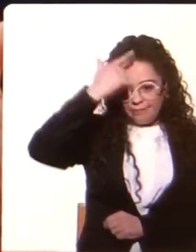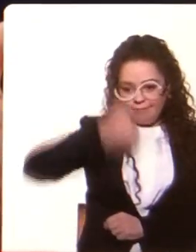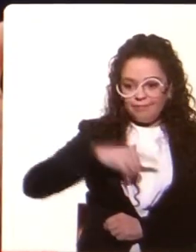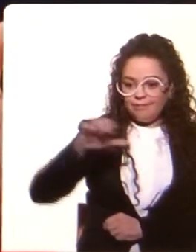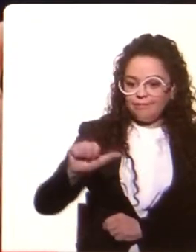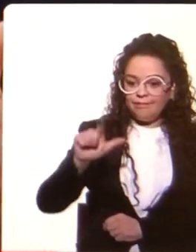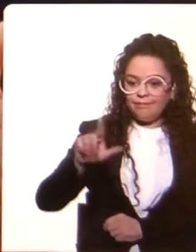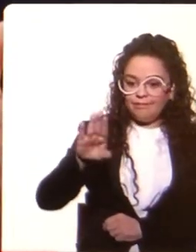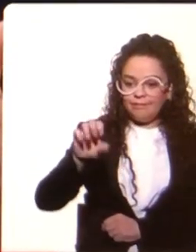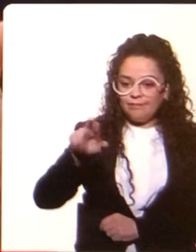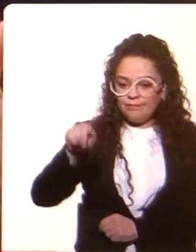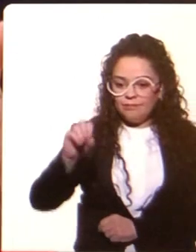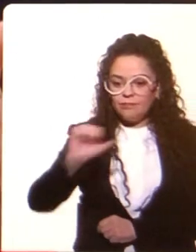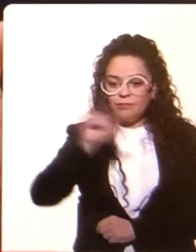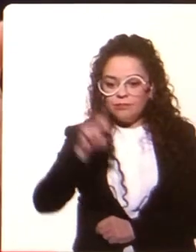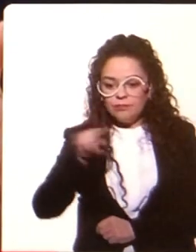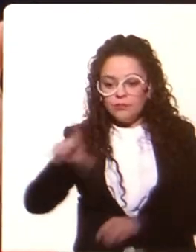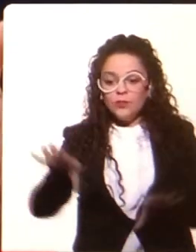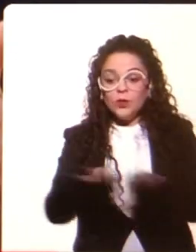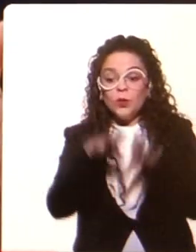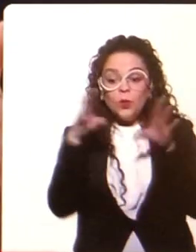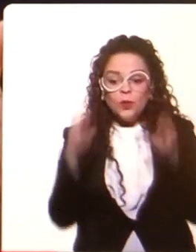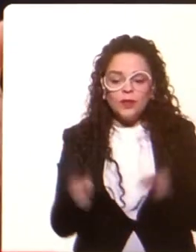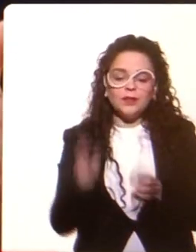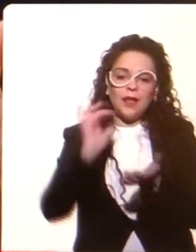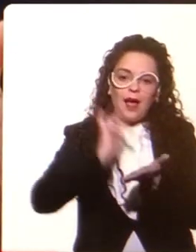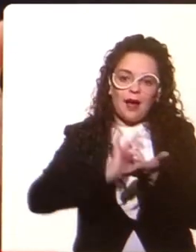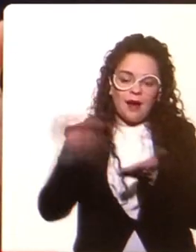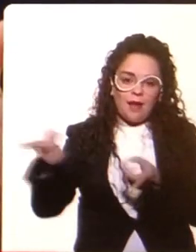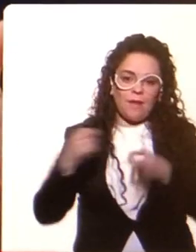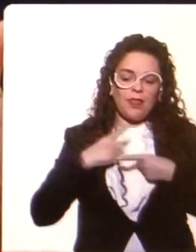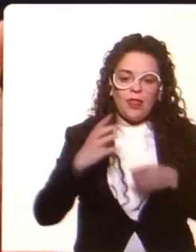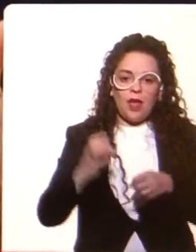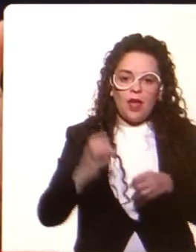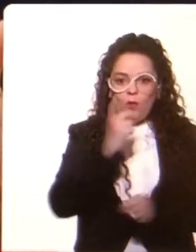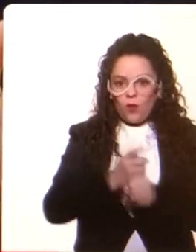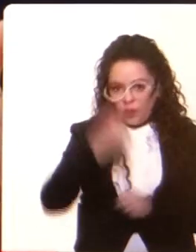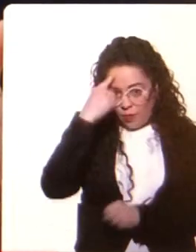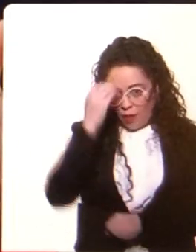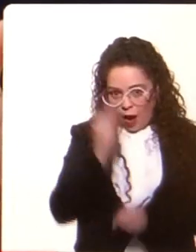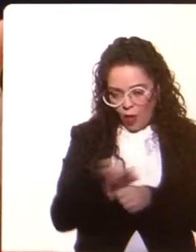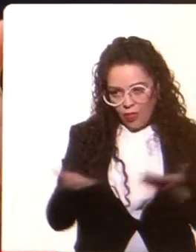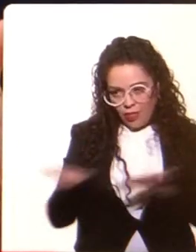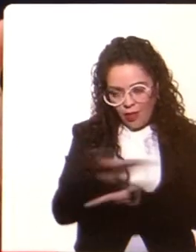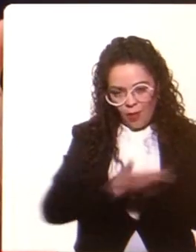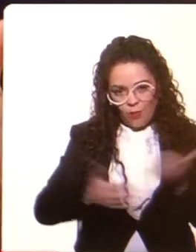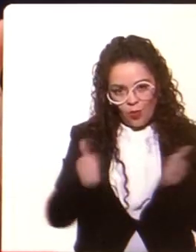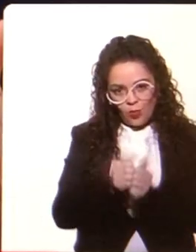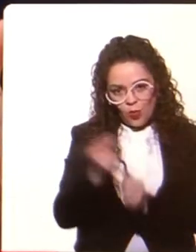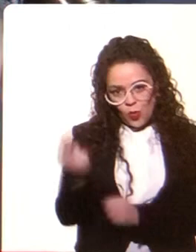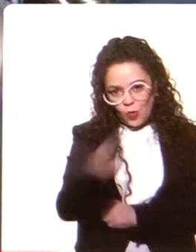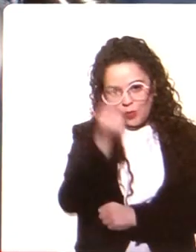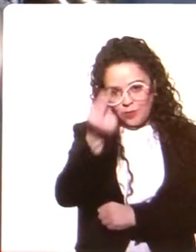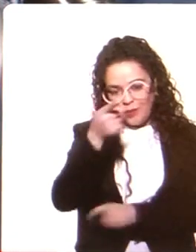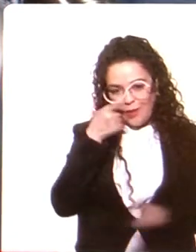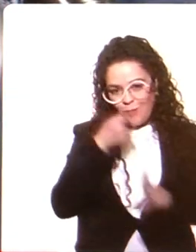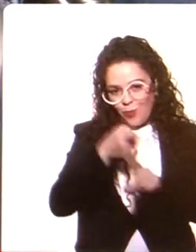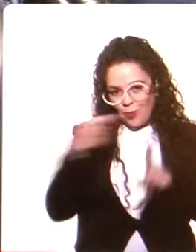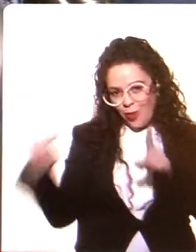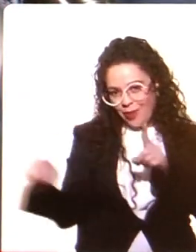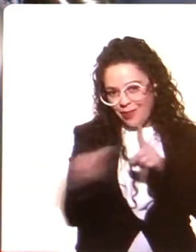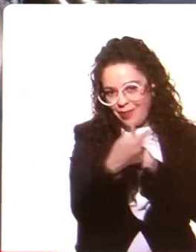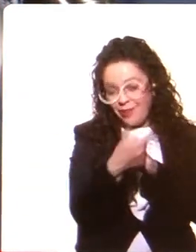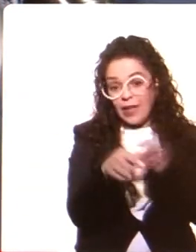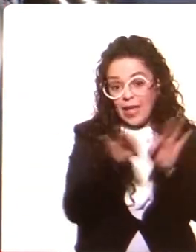captando para que se vean las escenas que salen los soldados y someten a los muchachos indefensos